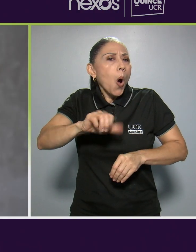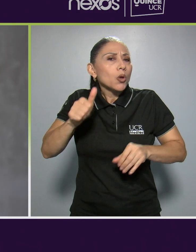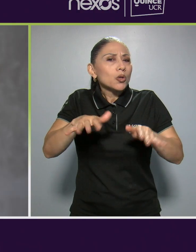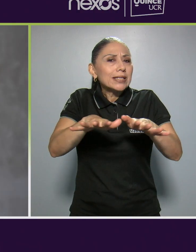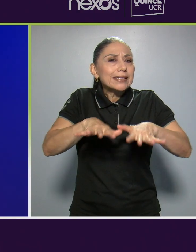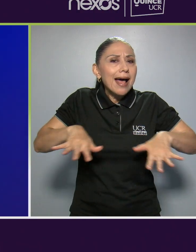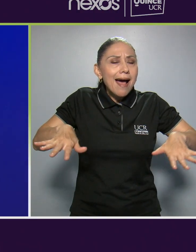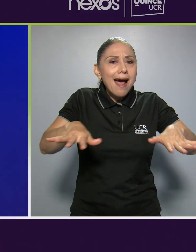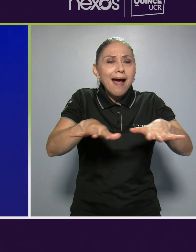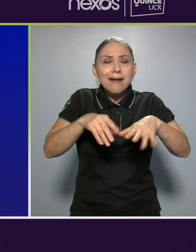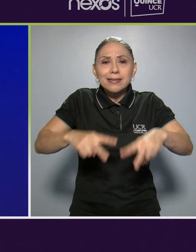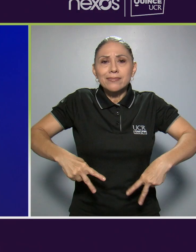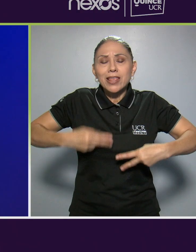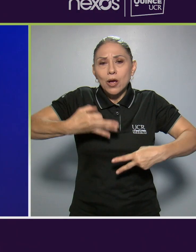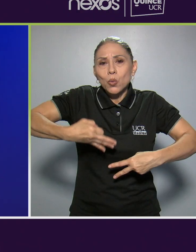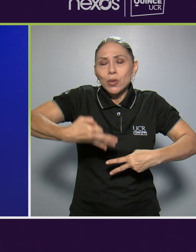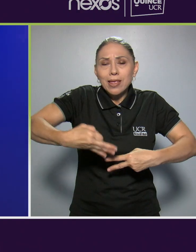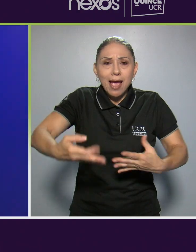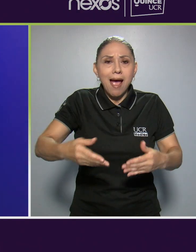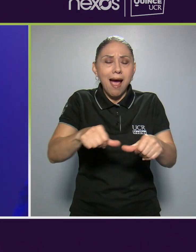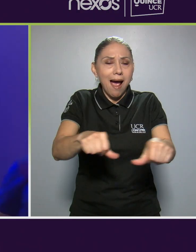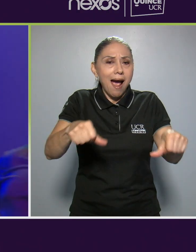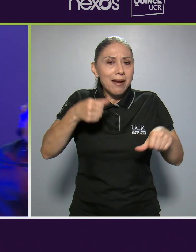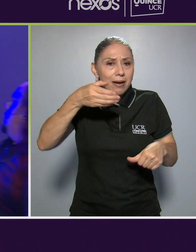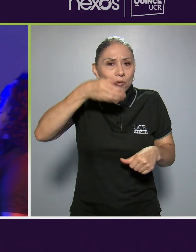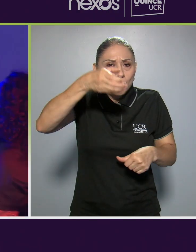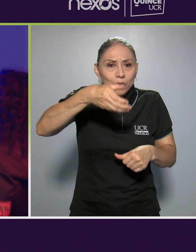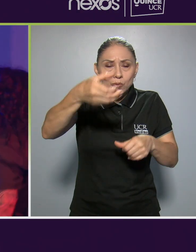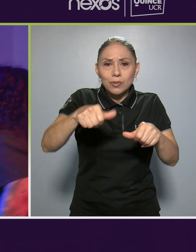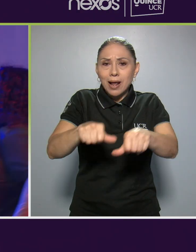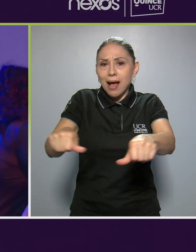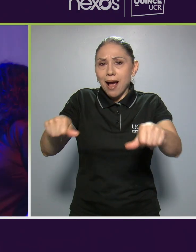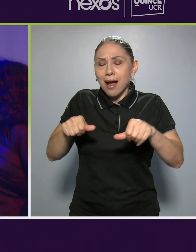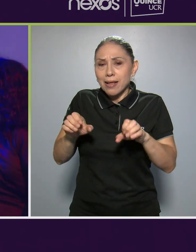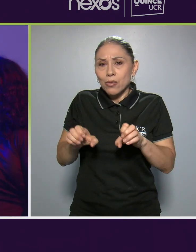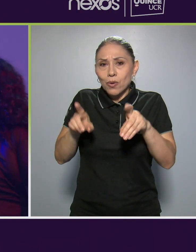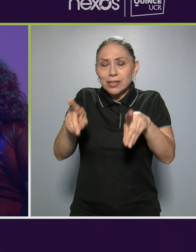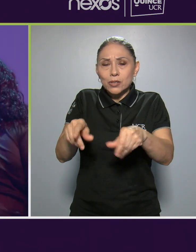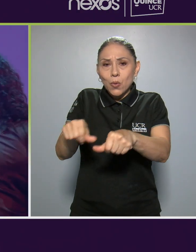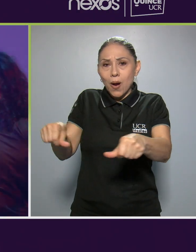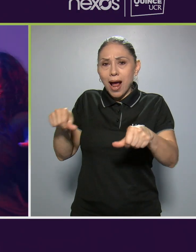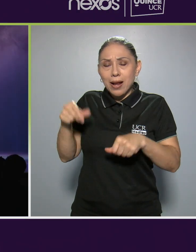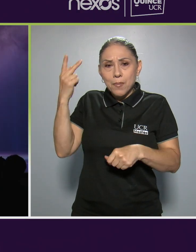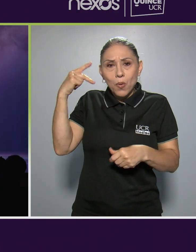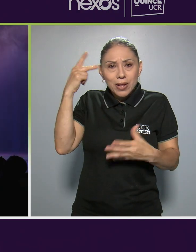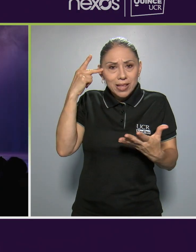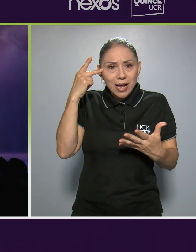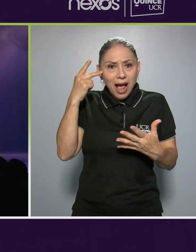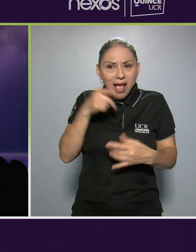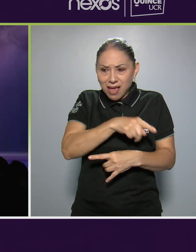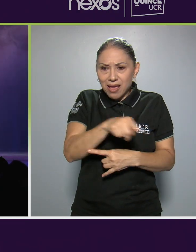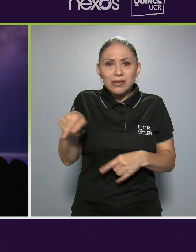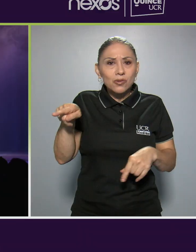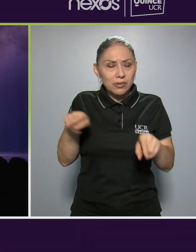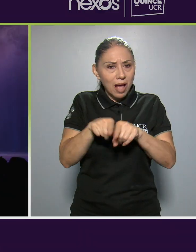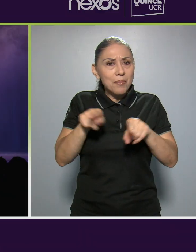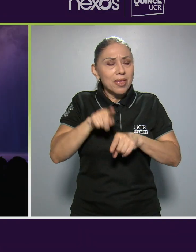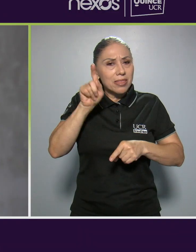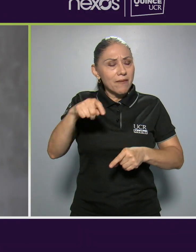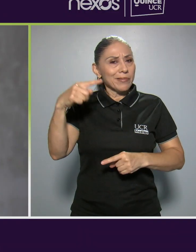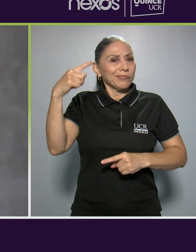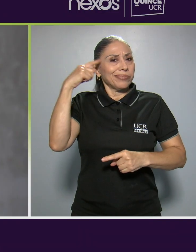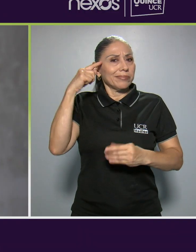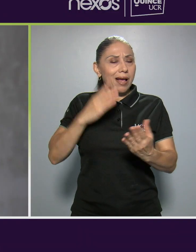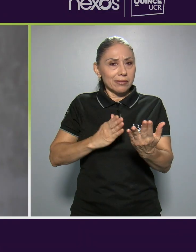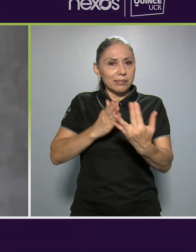de la cultura como de la educación, como de la política, debe también considerarse la